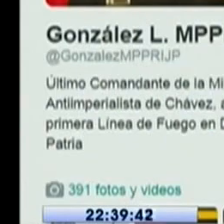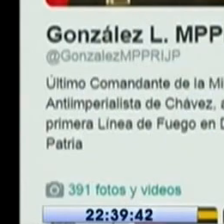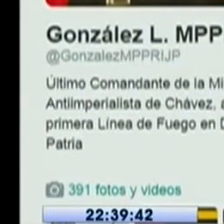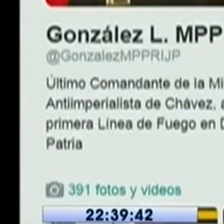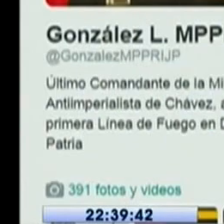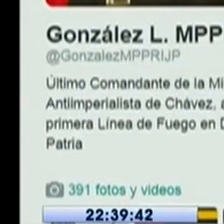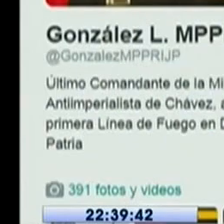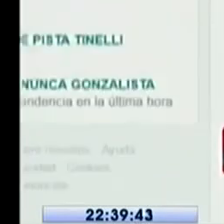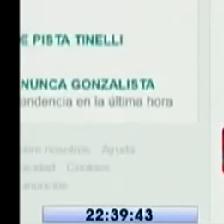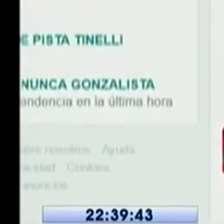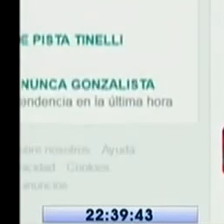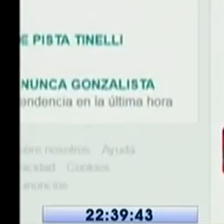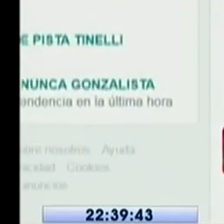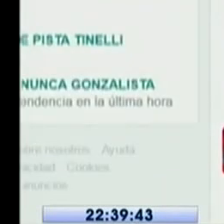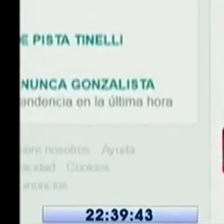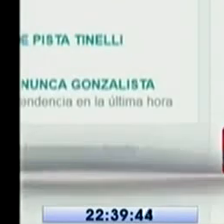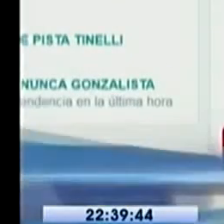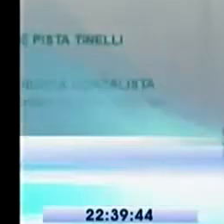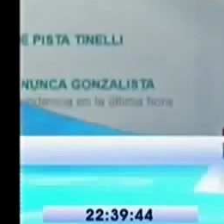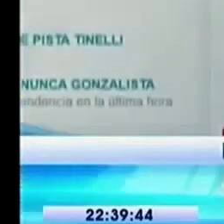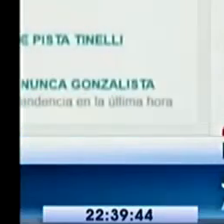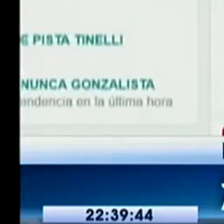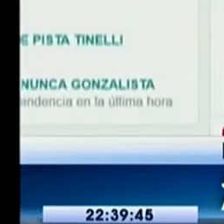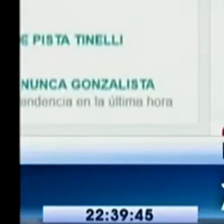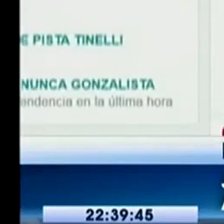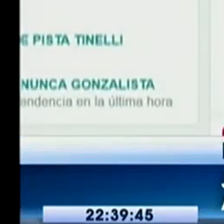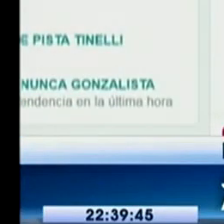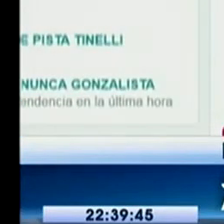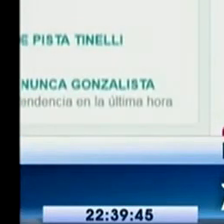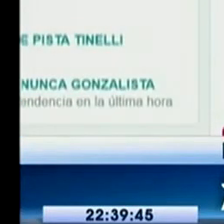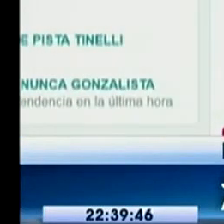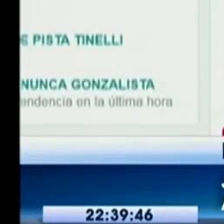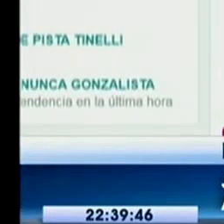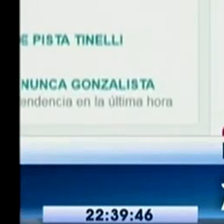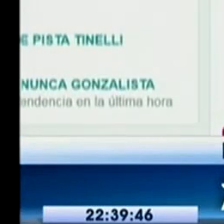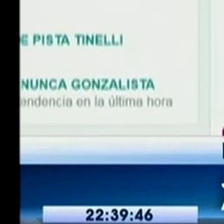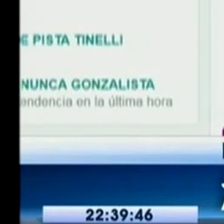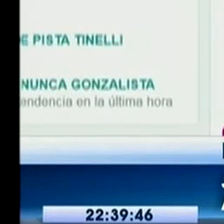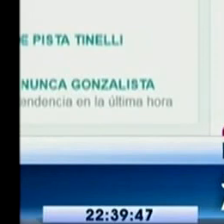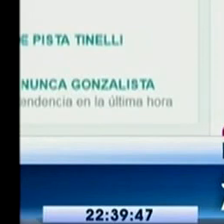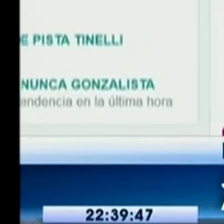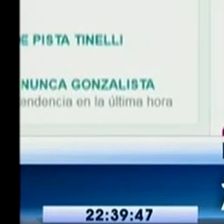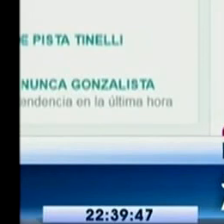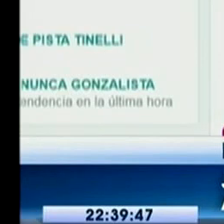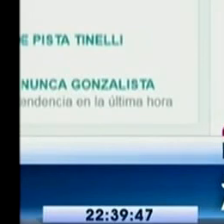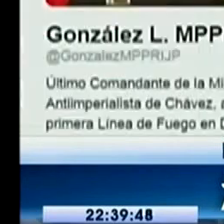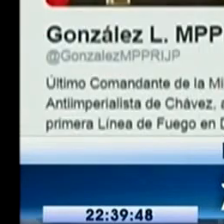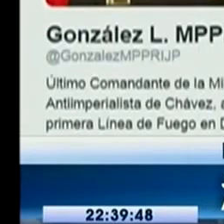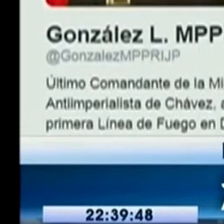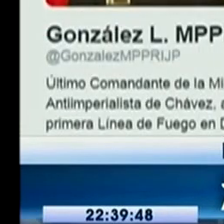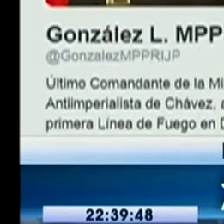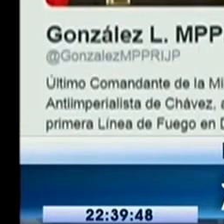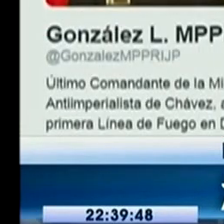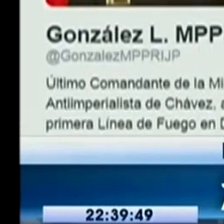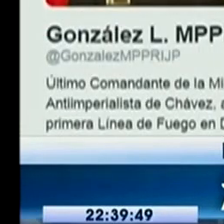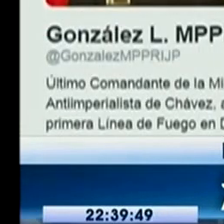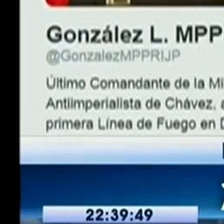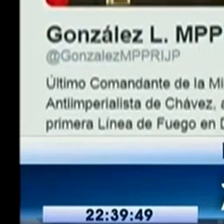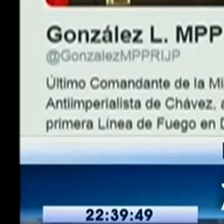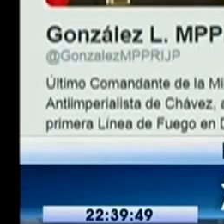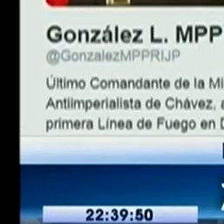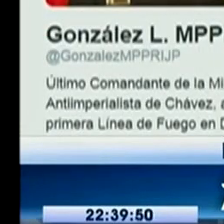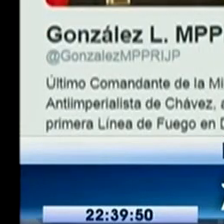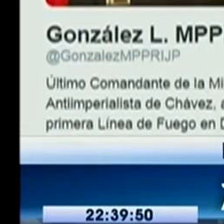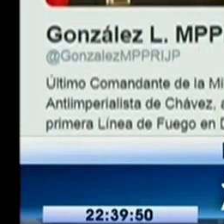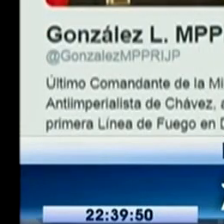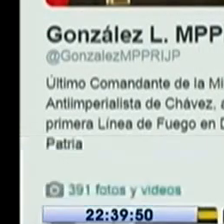y señalado como líder de la banda que masacró a 17 mineros en la localidad de Tumeremo hace 2 meses,